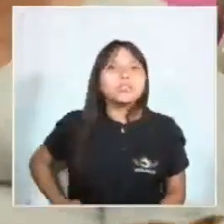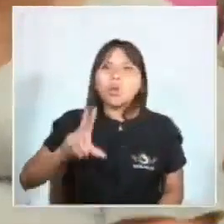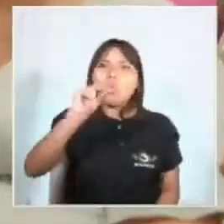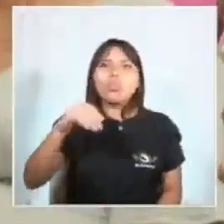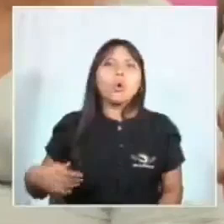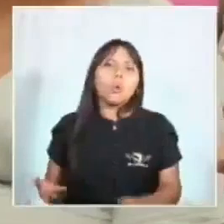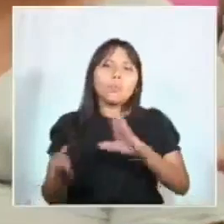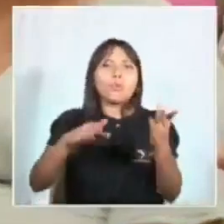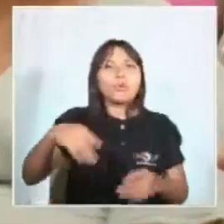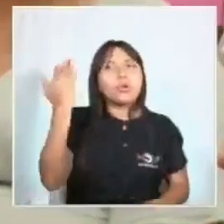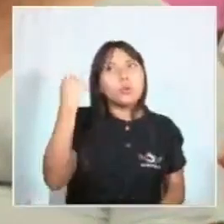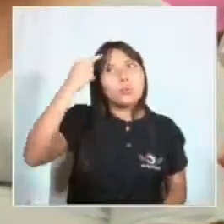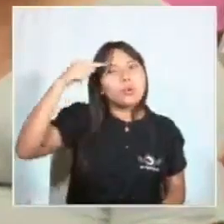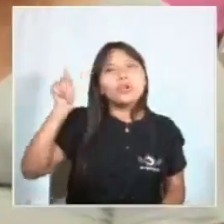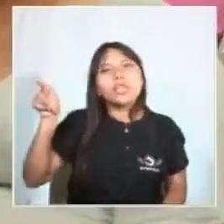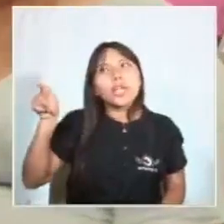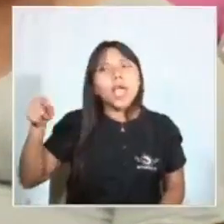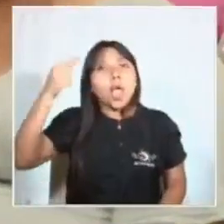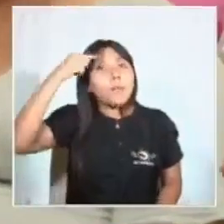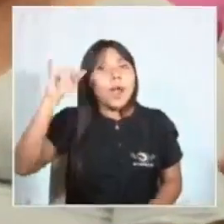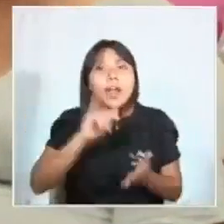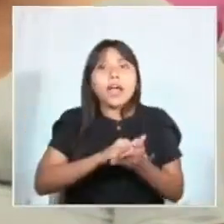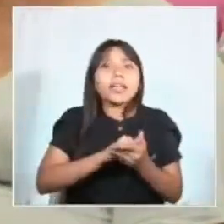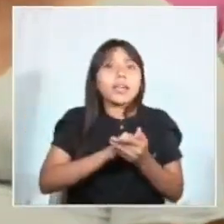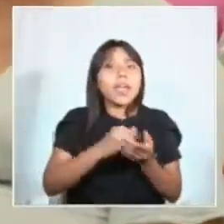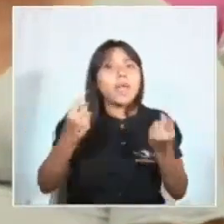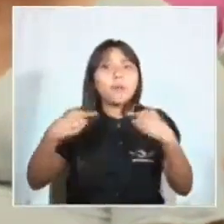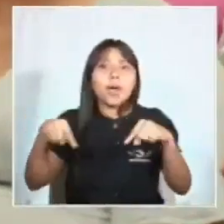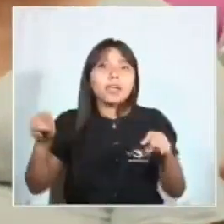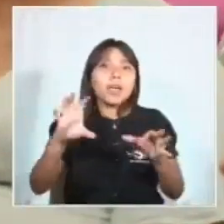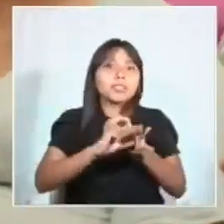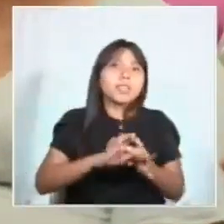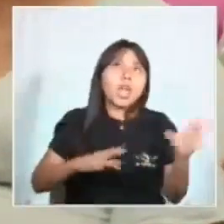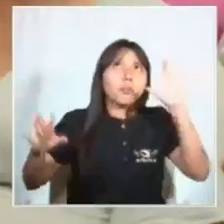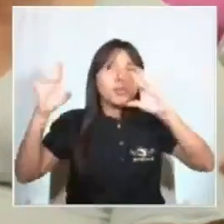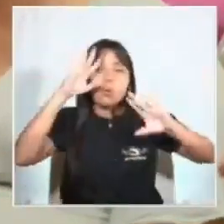ti para que tú andes de problema en problema.